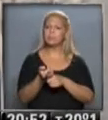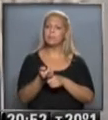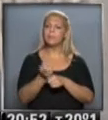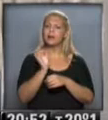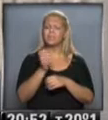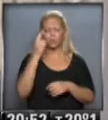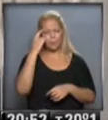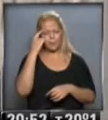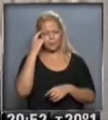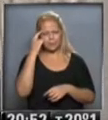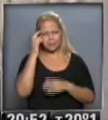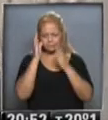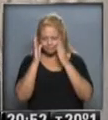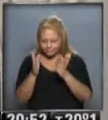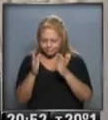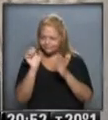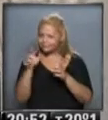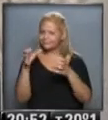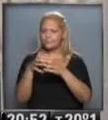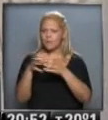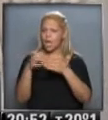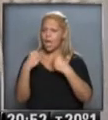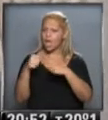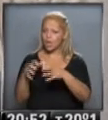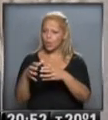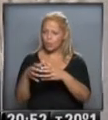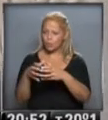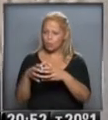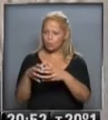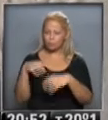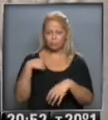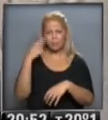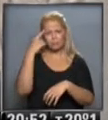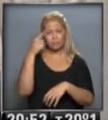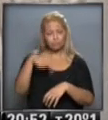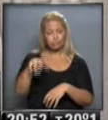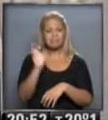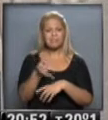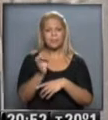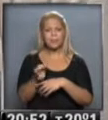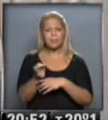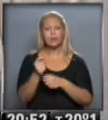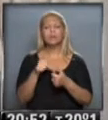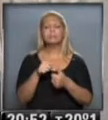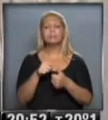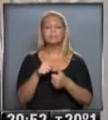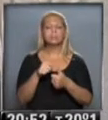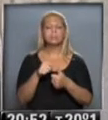a lo que pensé es exclusivamente en el equipo. Porque sabíamos que tanto